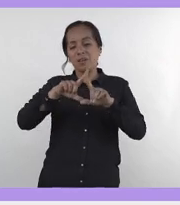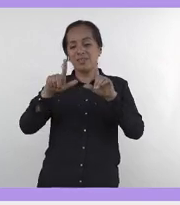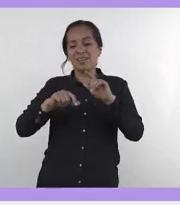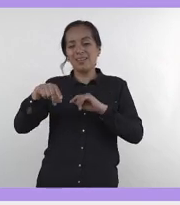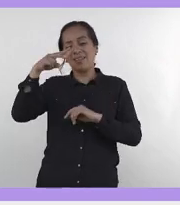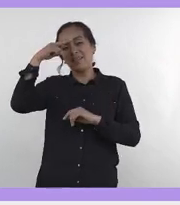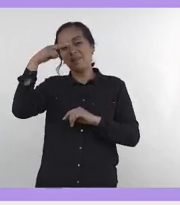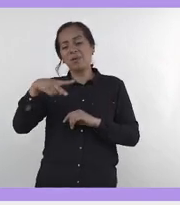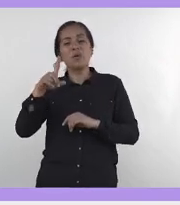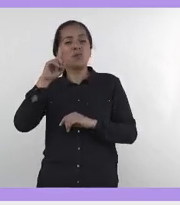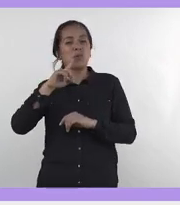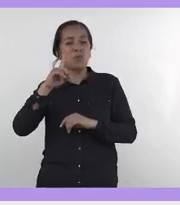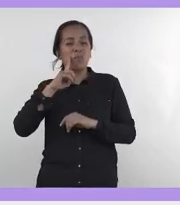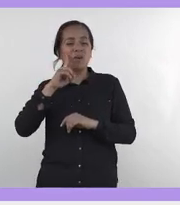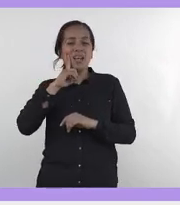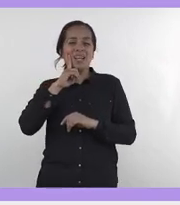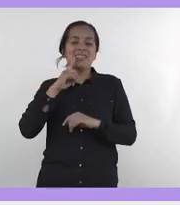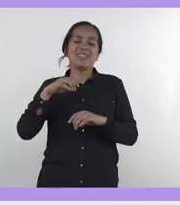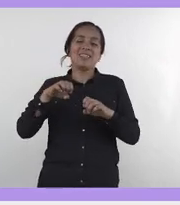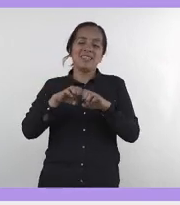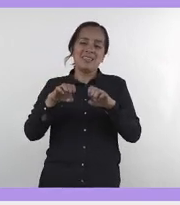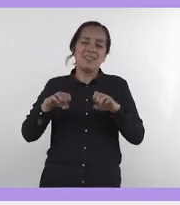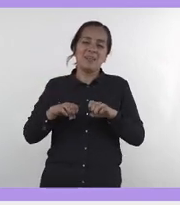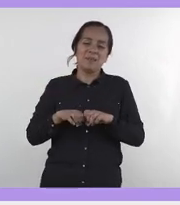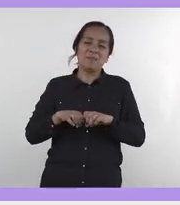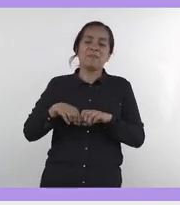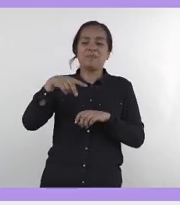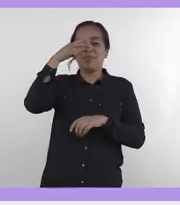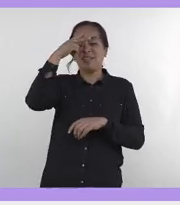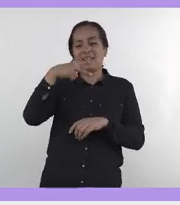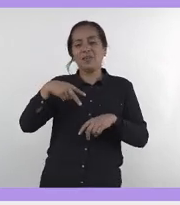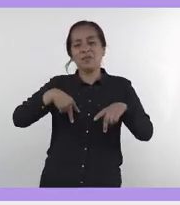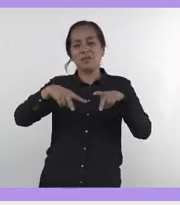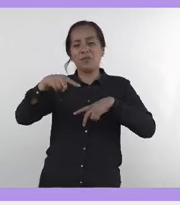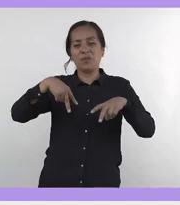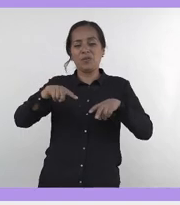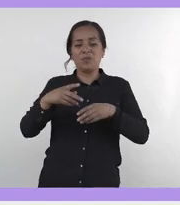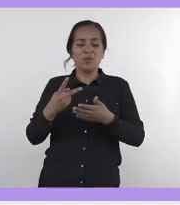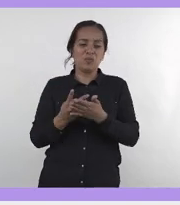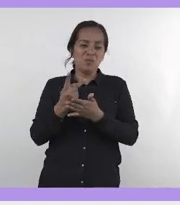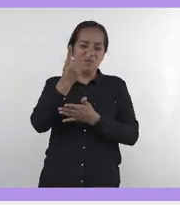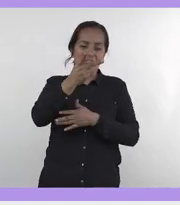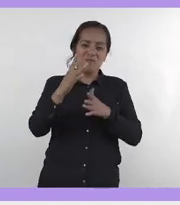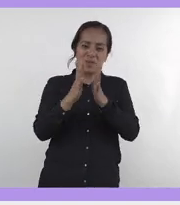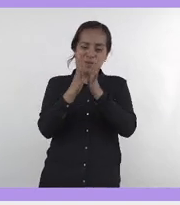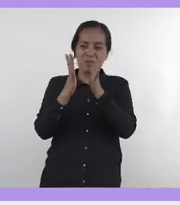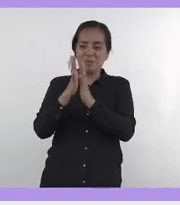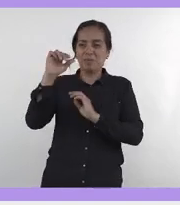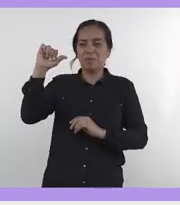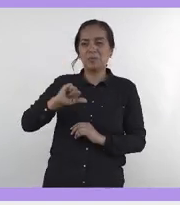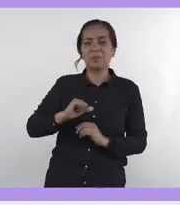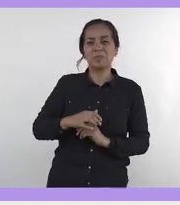México femenil y de la Federación Mexicana de Fútbol te hacemos entrega de tu reconocimiento por la participación